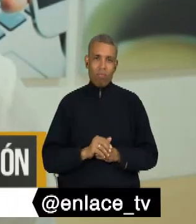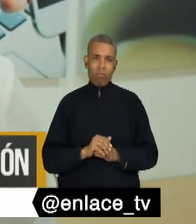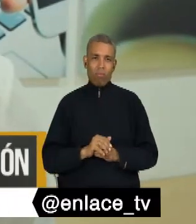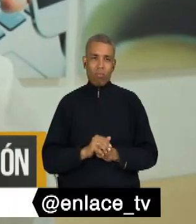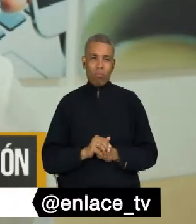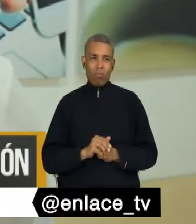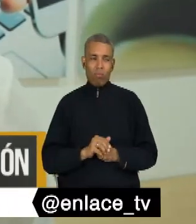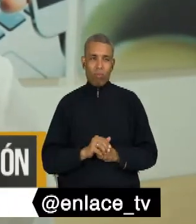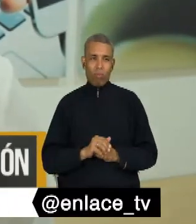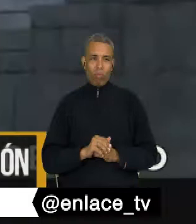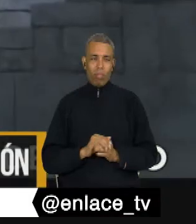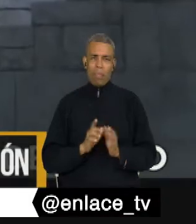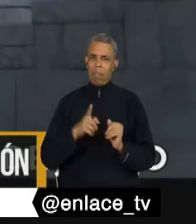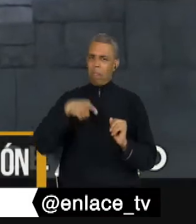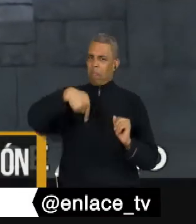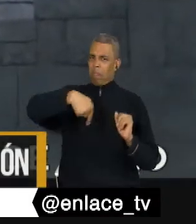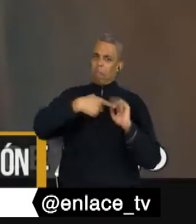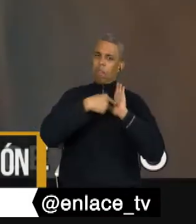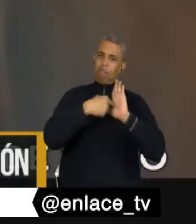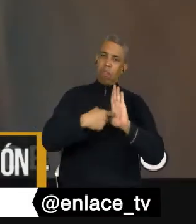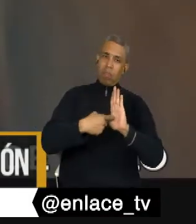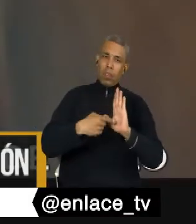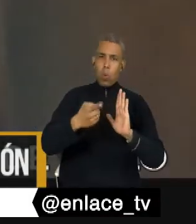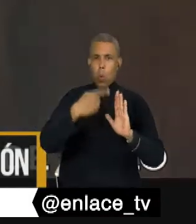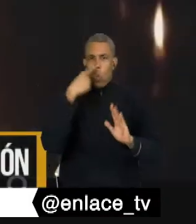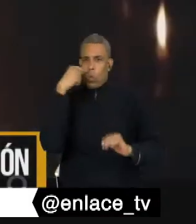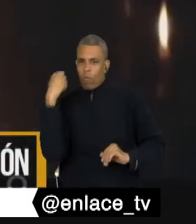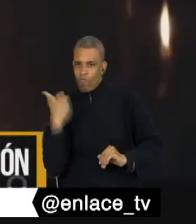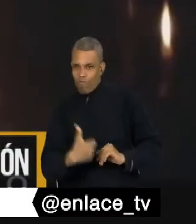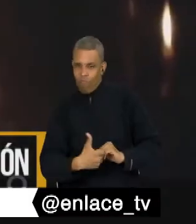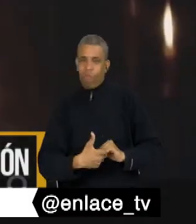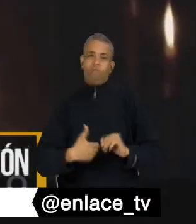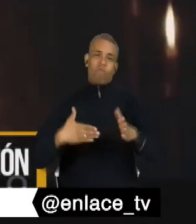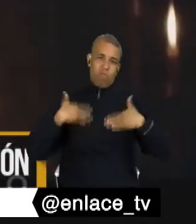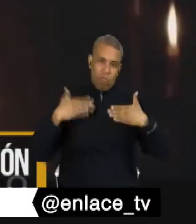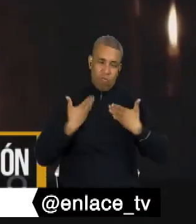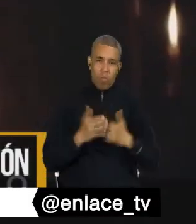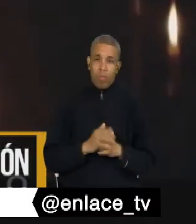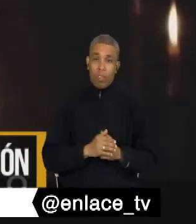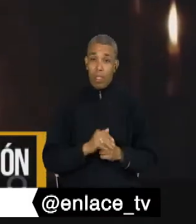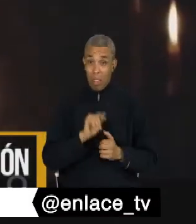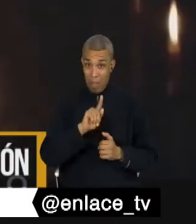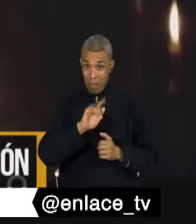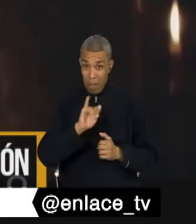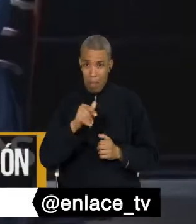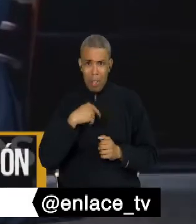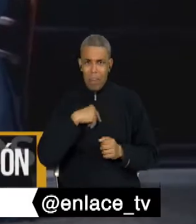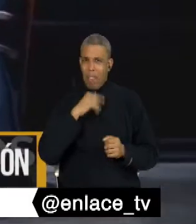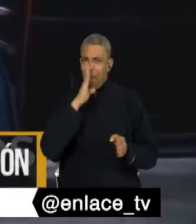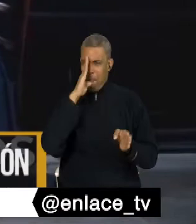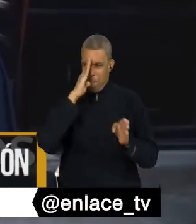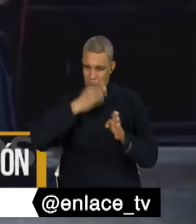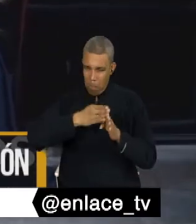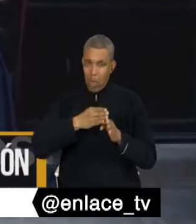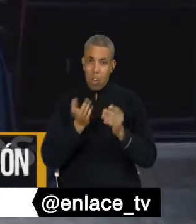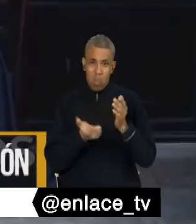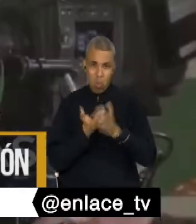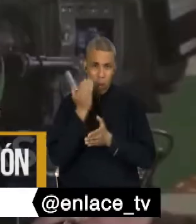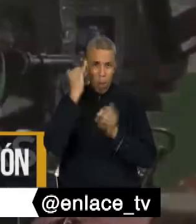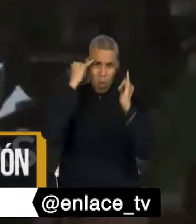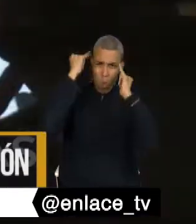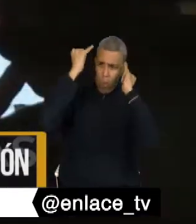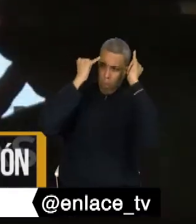un entretenimiento y diversión. Con más fuerza, nuevos enfoques, sorpresas, premios y mucha más